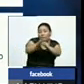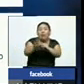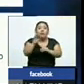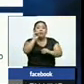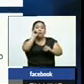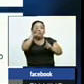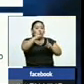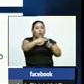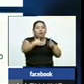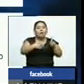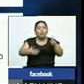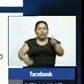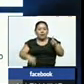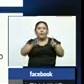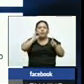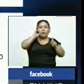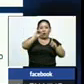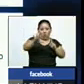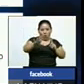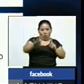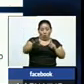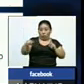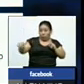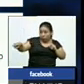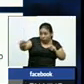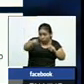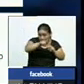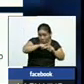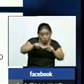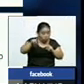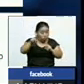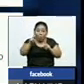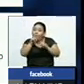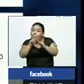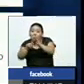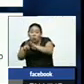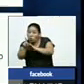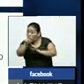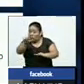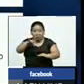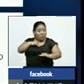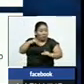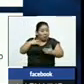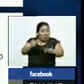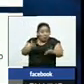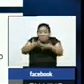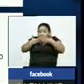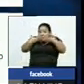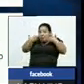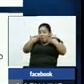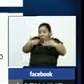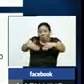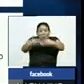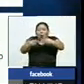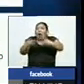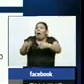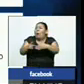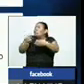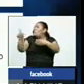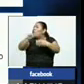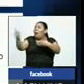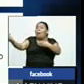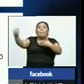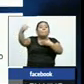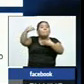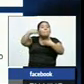y citamos, que si los migrantes no están contentos con las condiciones de los centros de detención, que no vengan